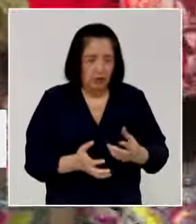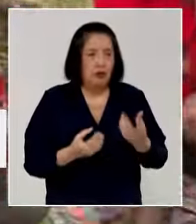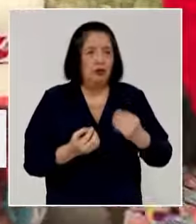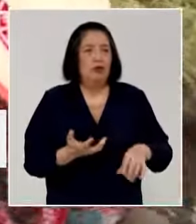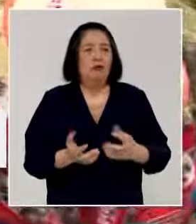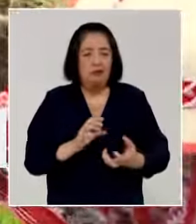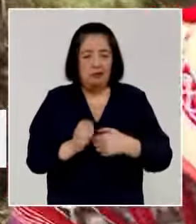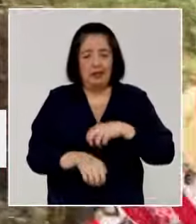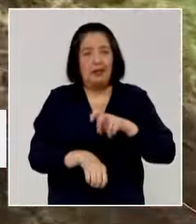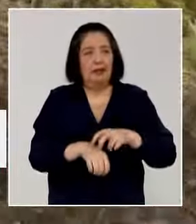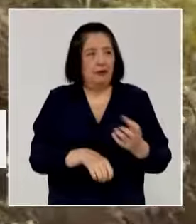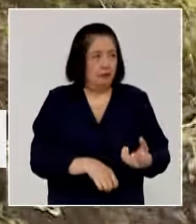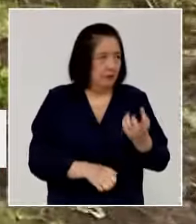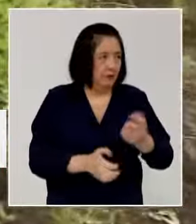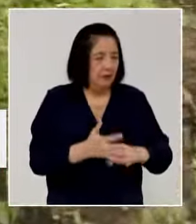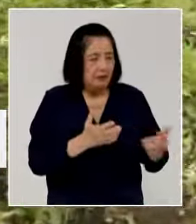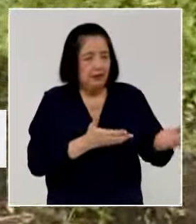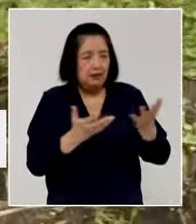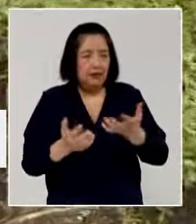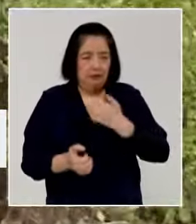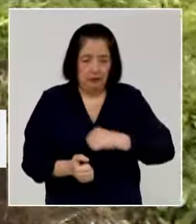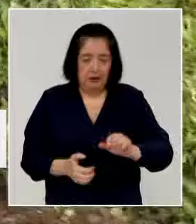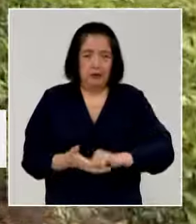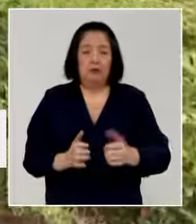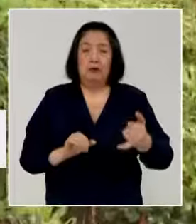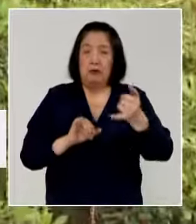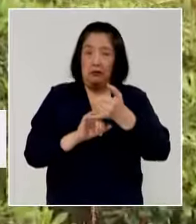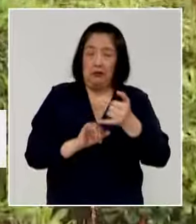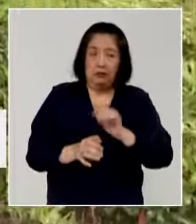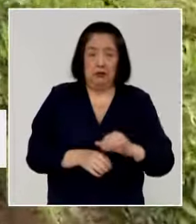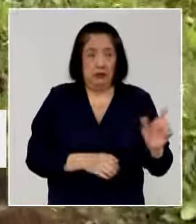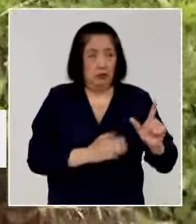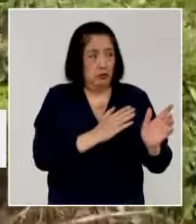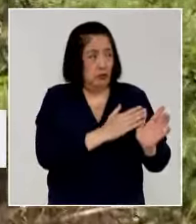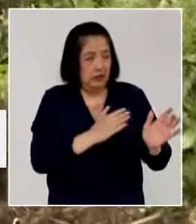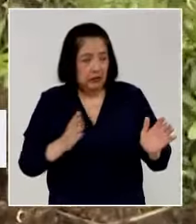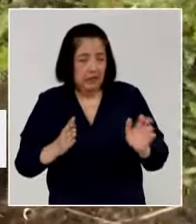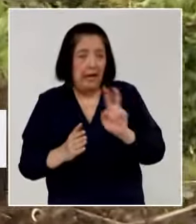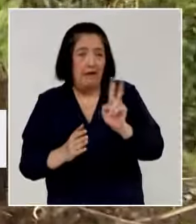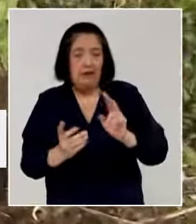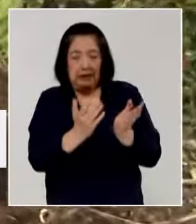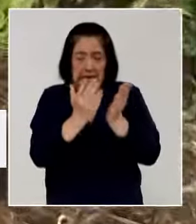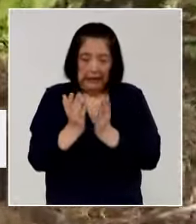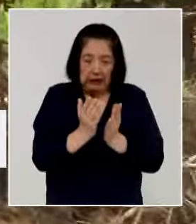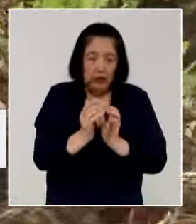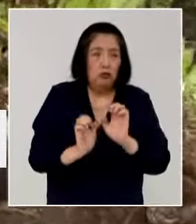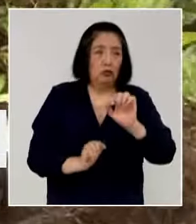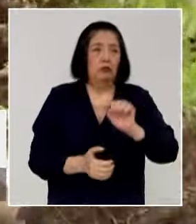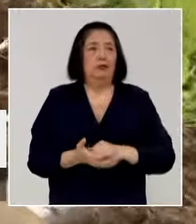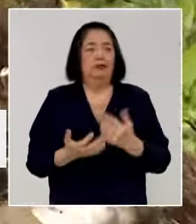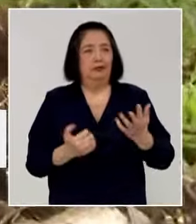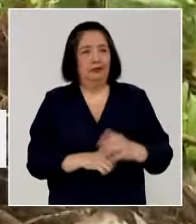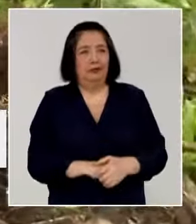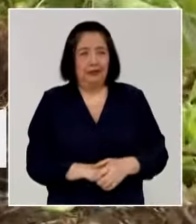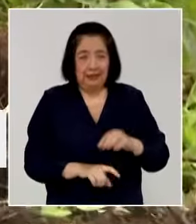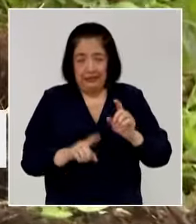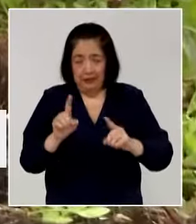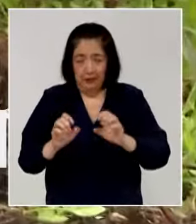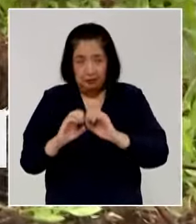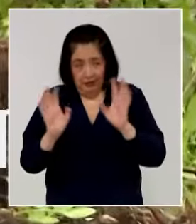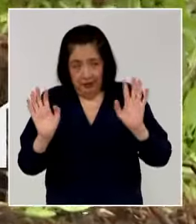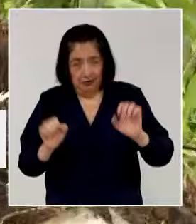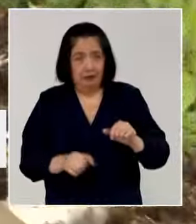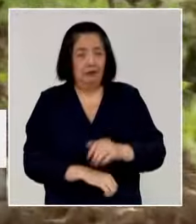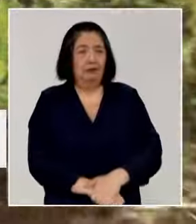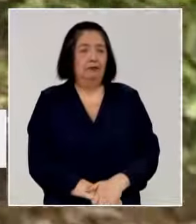la papa. Y le he traído a mis hijos porque los días sábados, de lunes a viernes, estudian. Ajá, los días. Y aprovechan algunos días para hacer esto, ¿no es